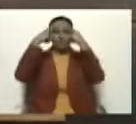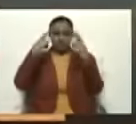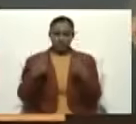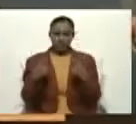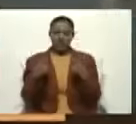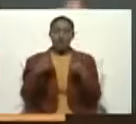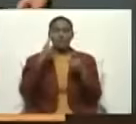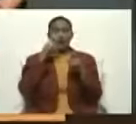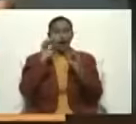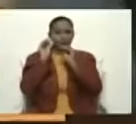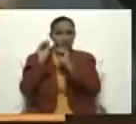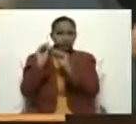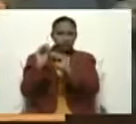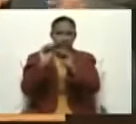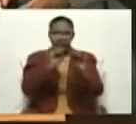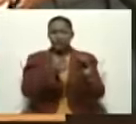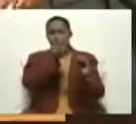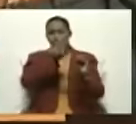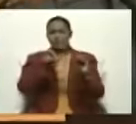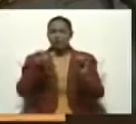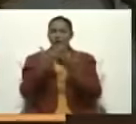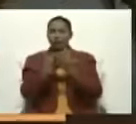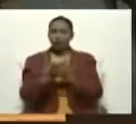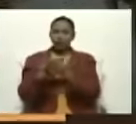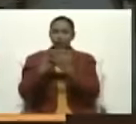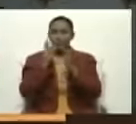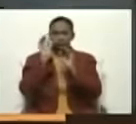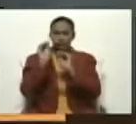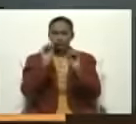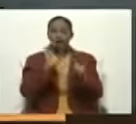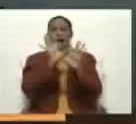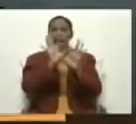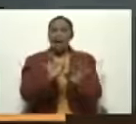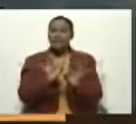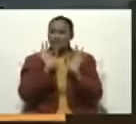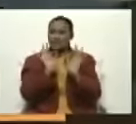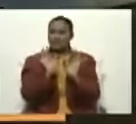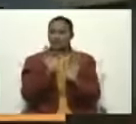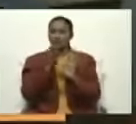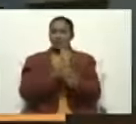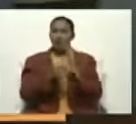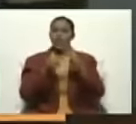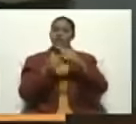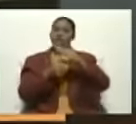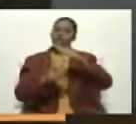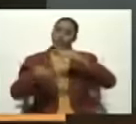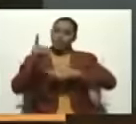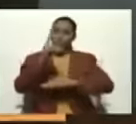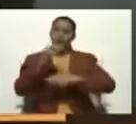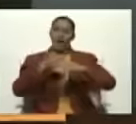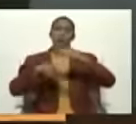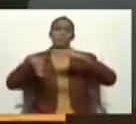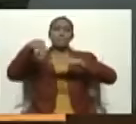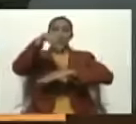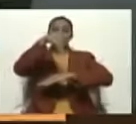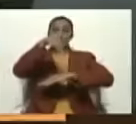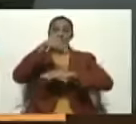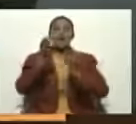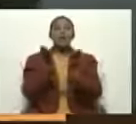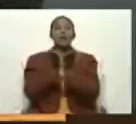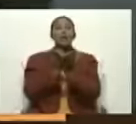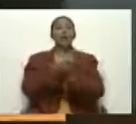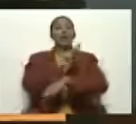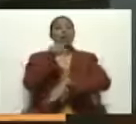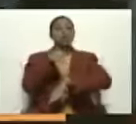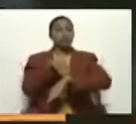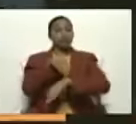para la formación continua que pudieran concretarse mediante especializaciones y maestrías entre la Escuela Nacional de la